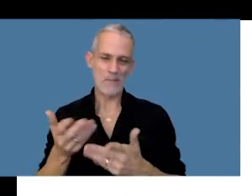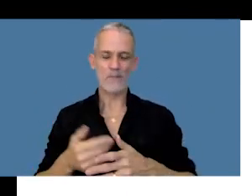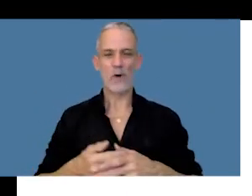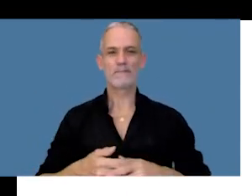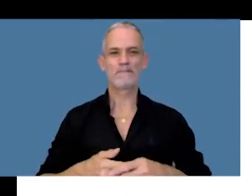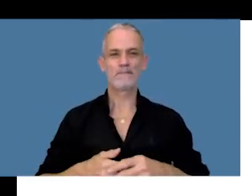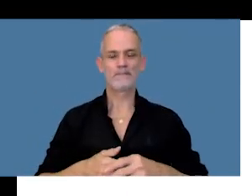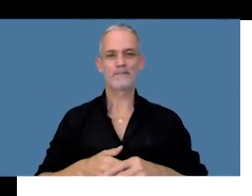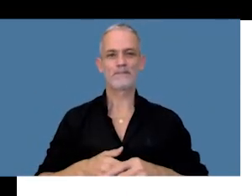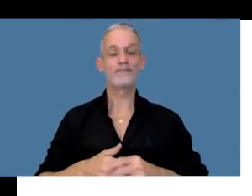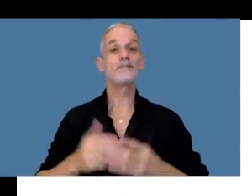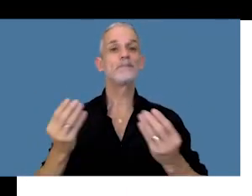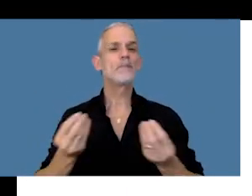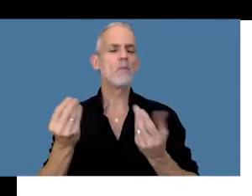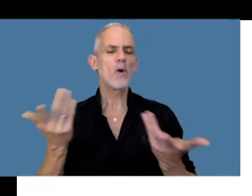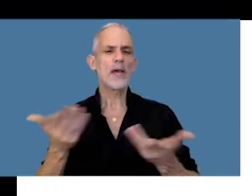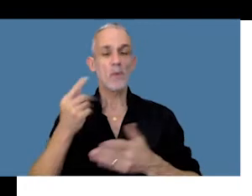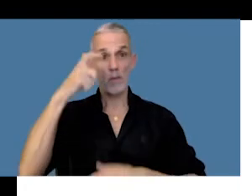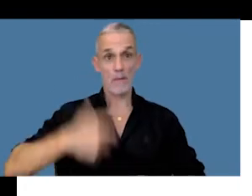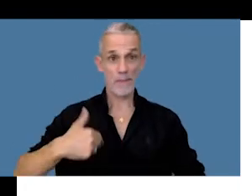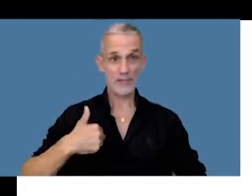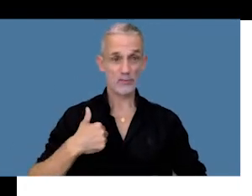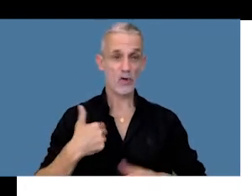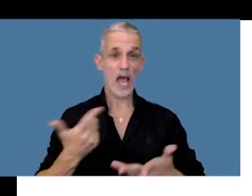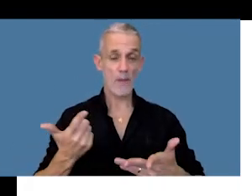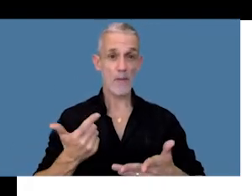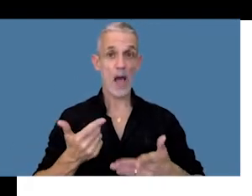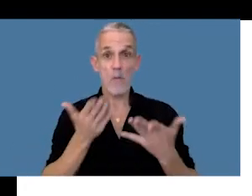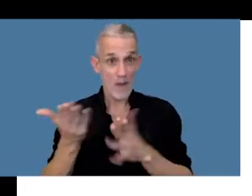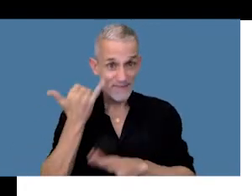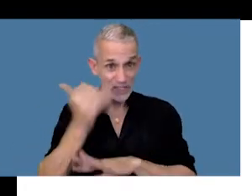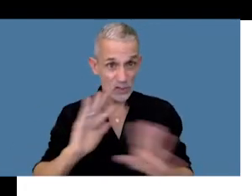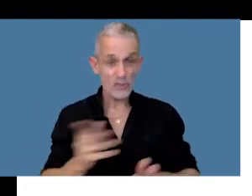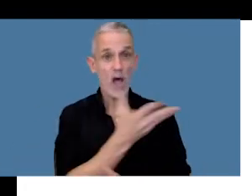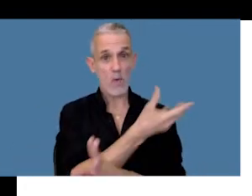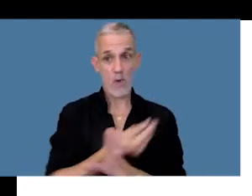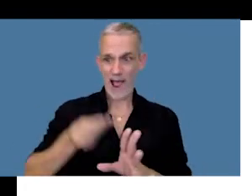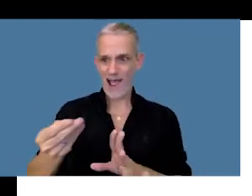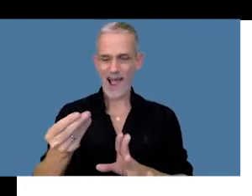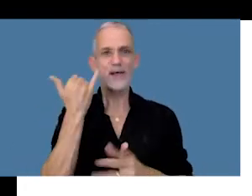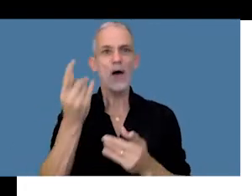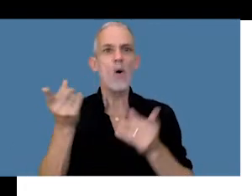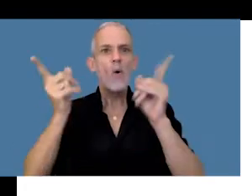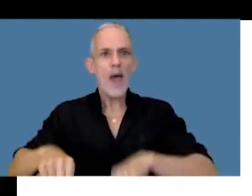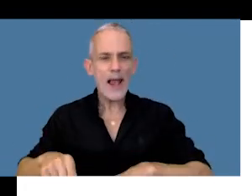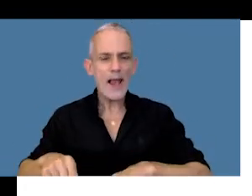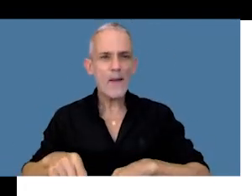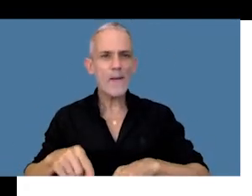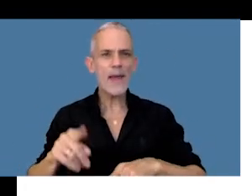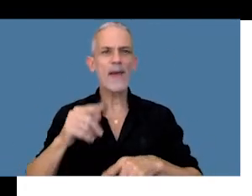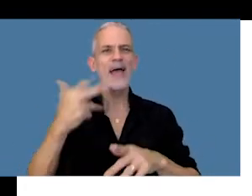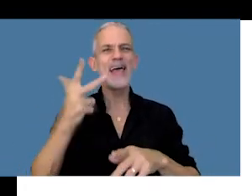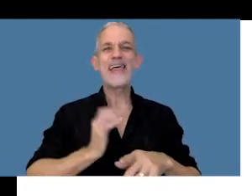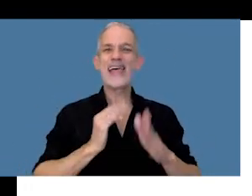mensual. ¿Qué ocurre si el contribuyente hace uso de este beneficio? No va a poder reingresar luego de 3